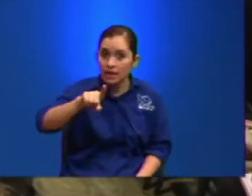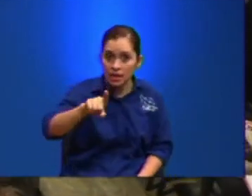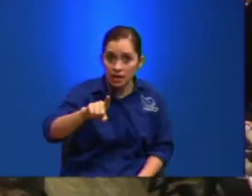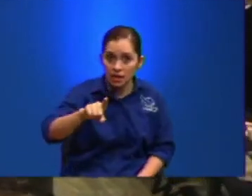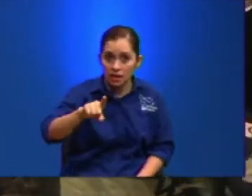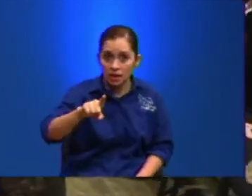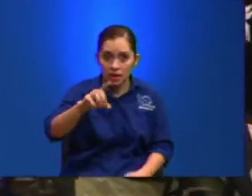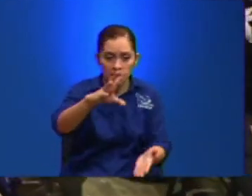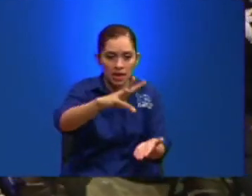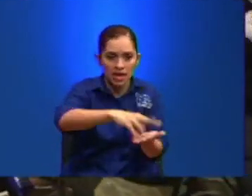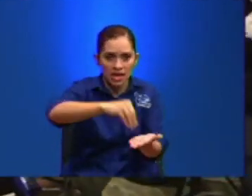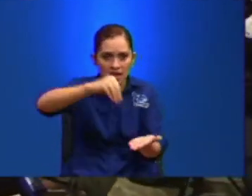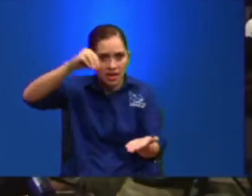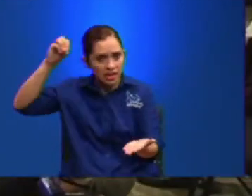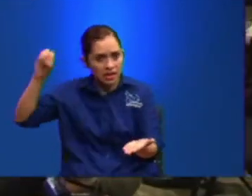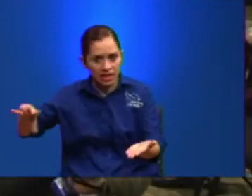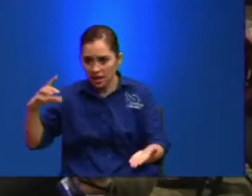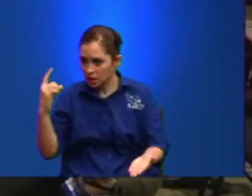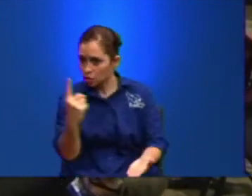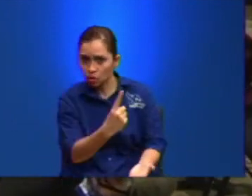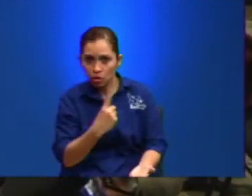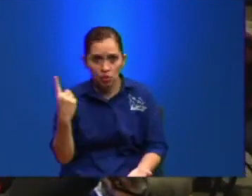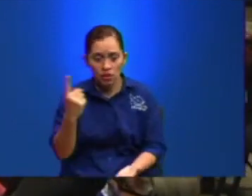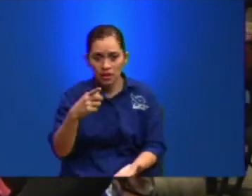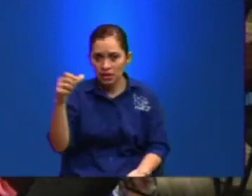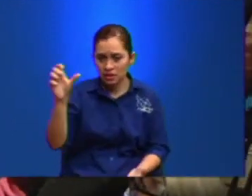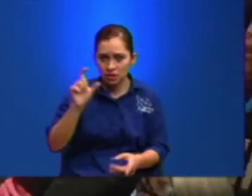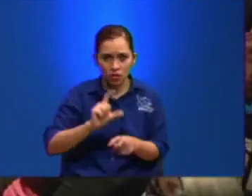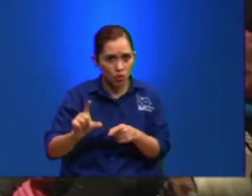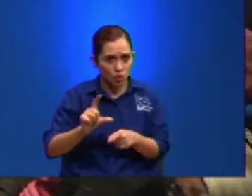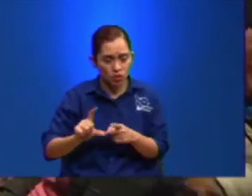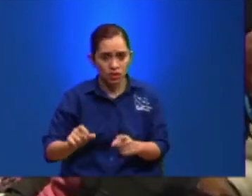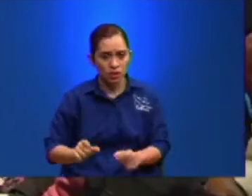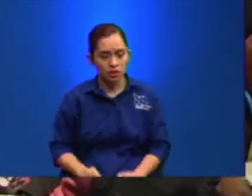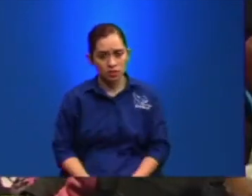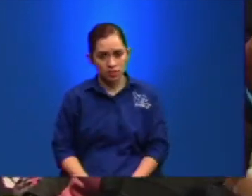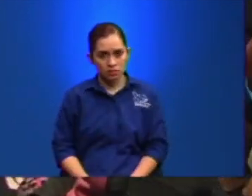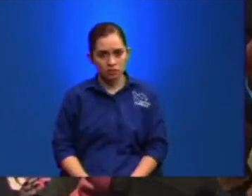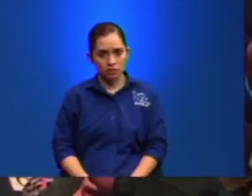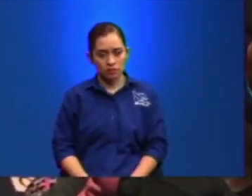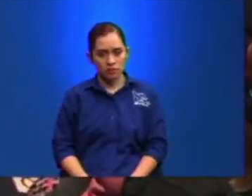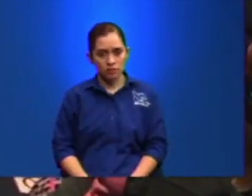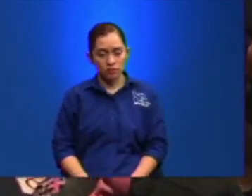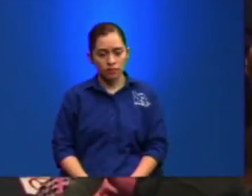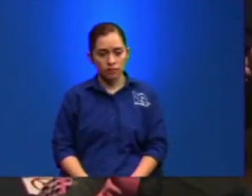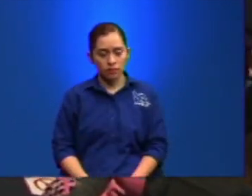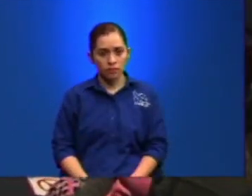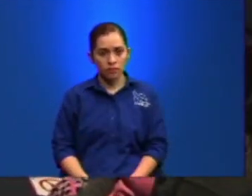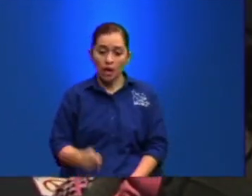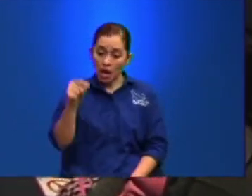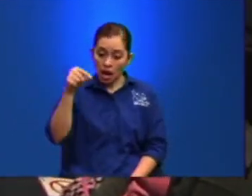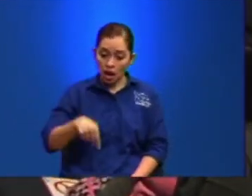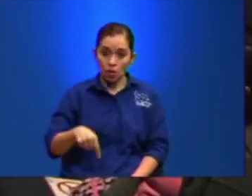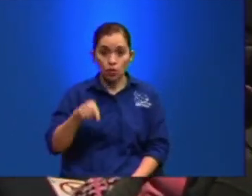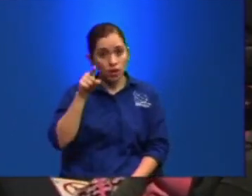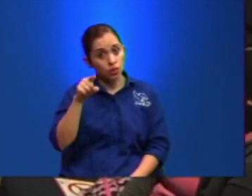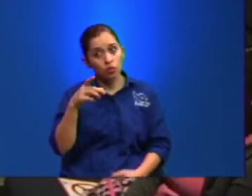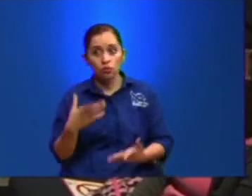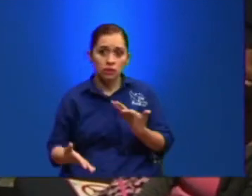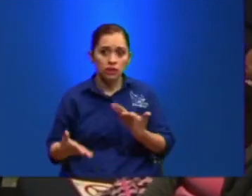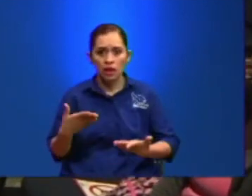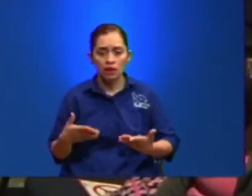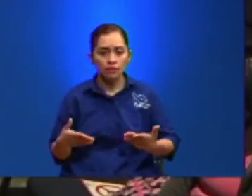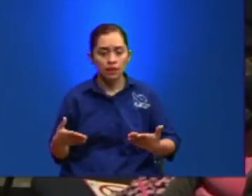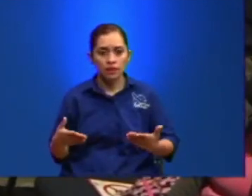foto hasta con una candela y estás casado o casada ahora y ahí dice pero